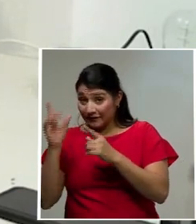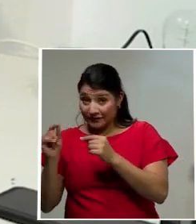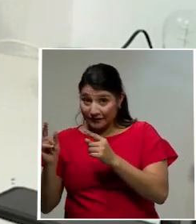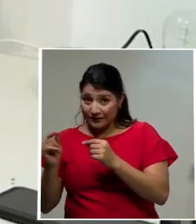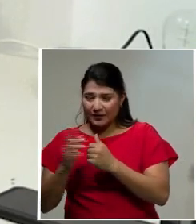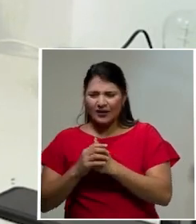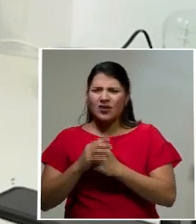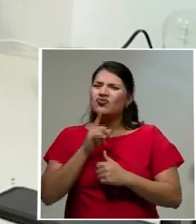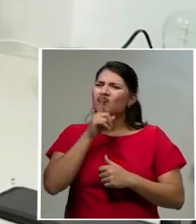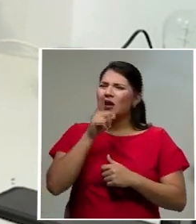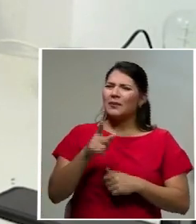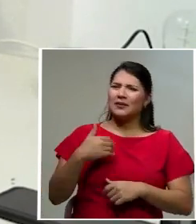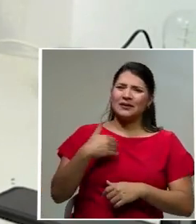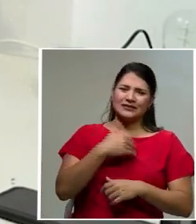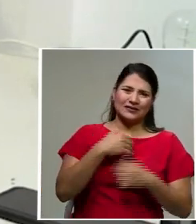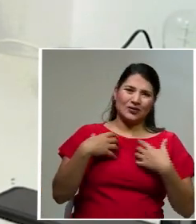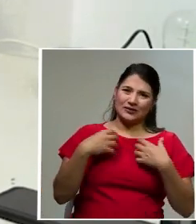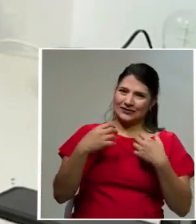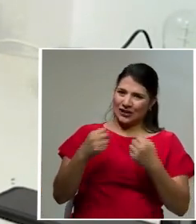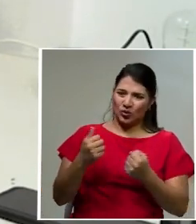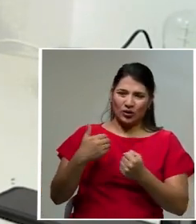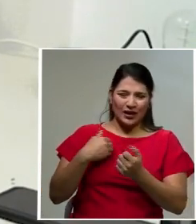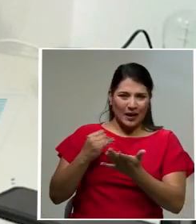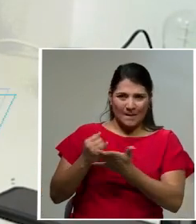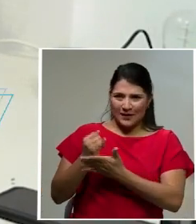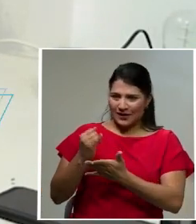bastante negligente donde se ha